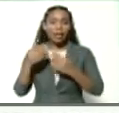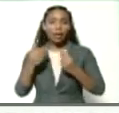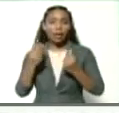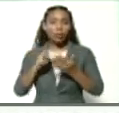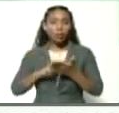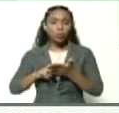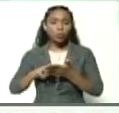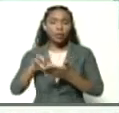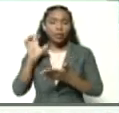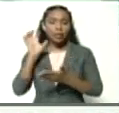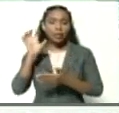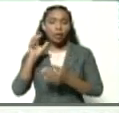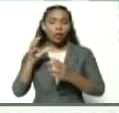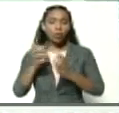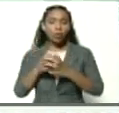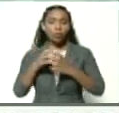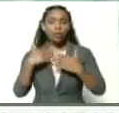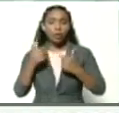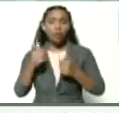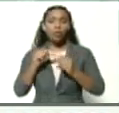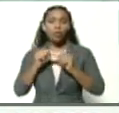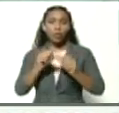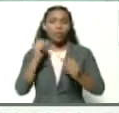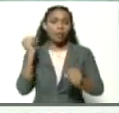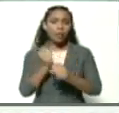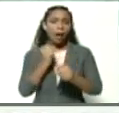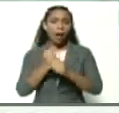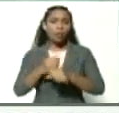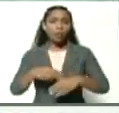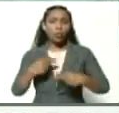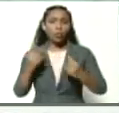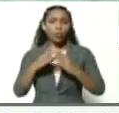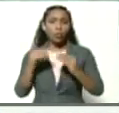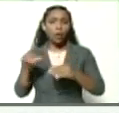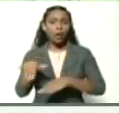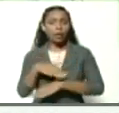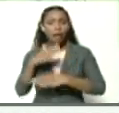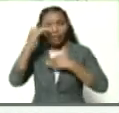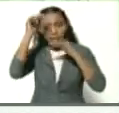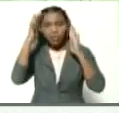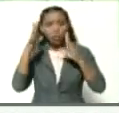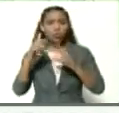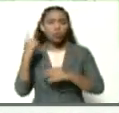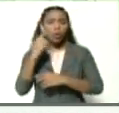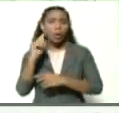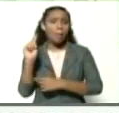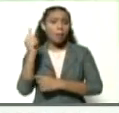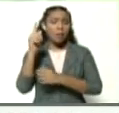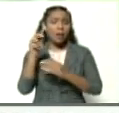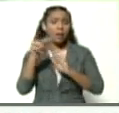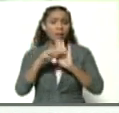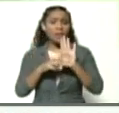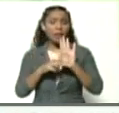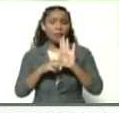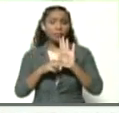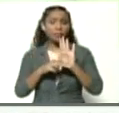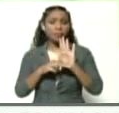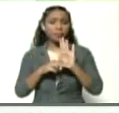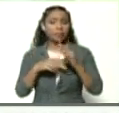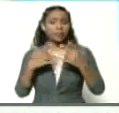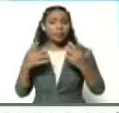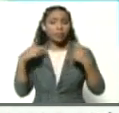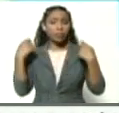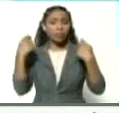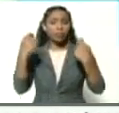Estado para el sector salud. Seguimos trabajando, recuperando todas las áreas de atención, no solo del primer nivel como este consultorio, que es